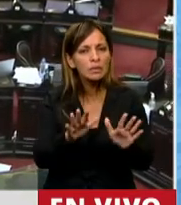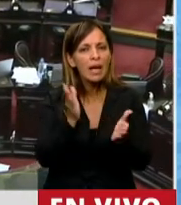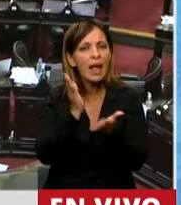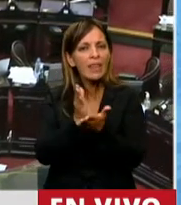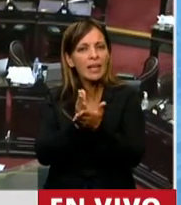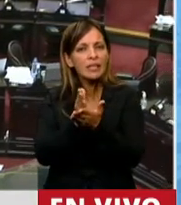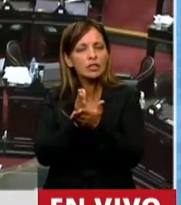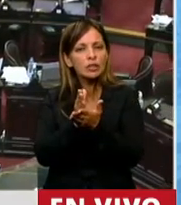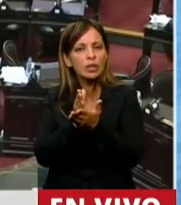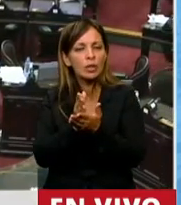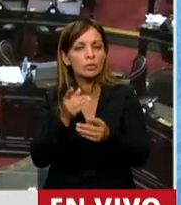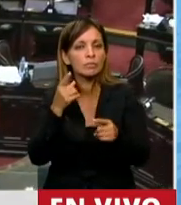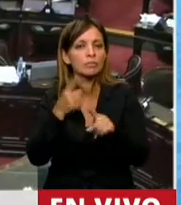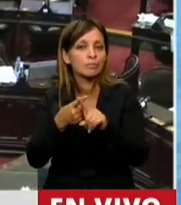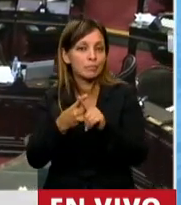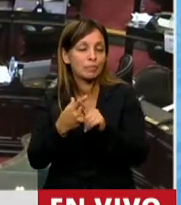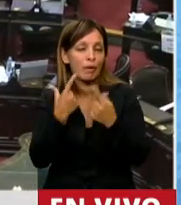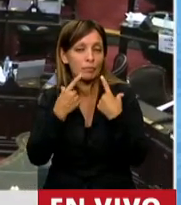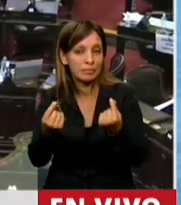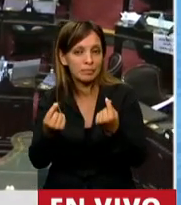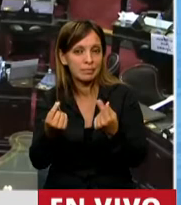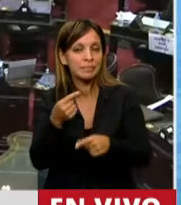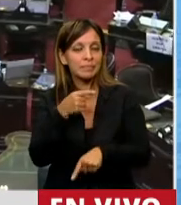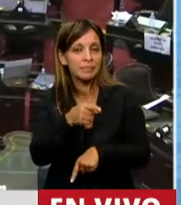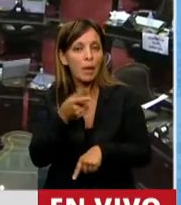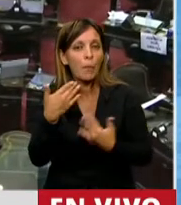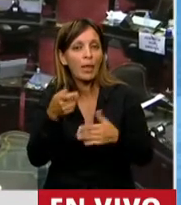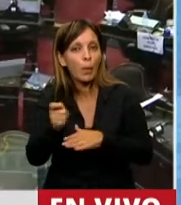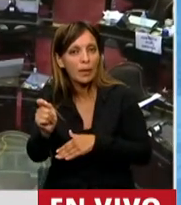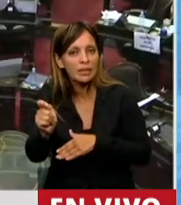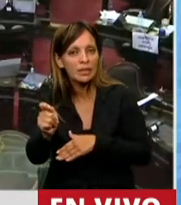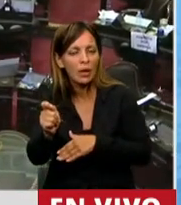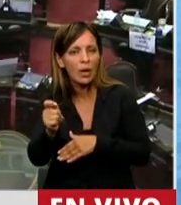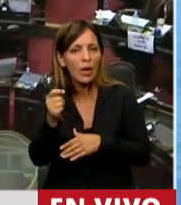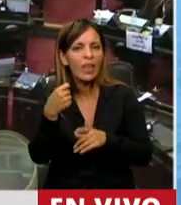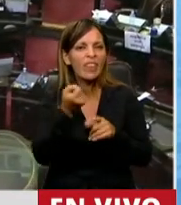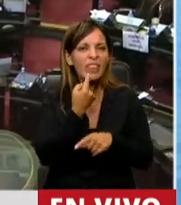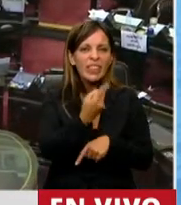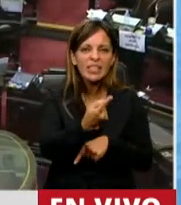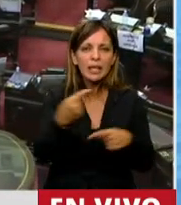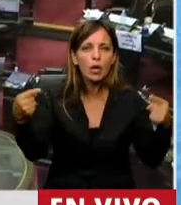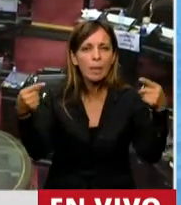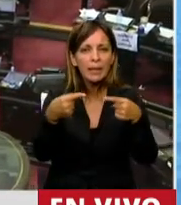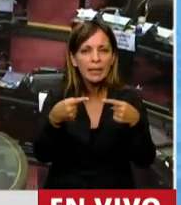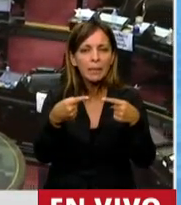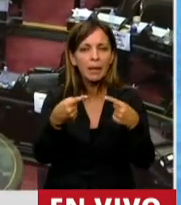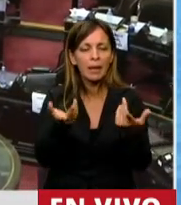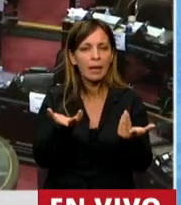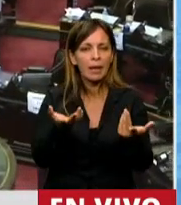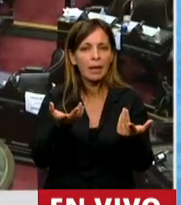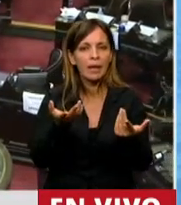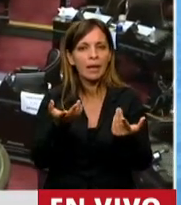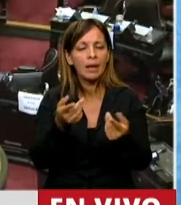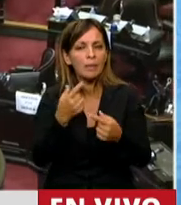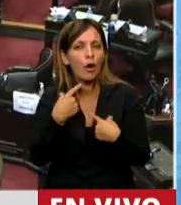por indemnización de daños y perjuicio, a incompatibilizar el beneficio con cualquier acción judicial en trámite